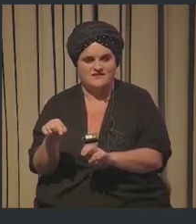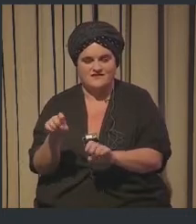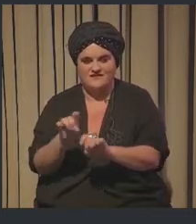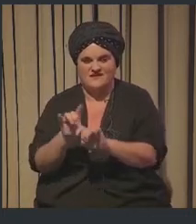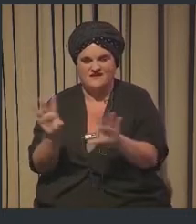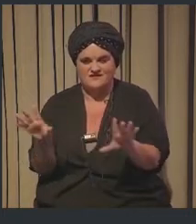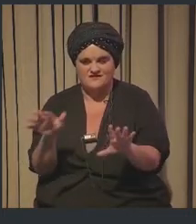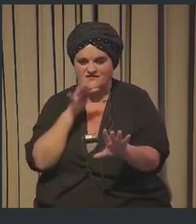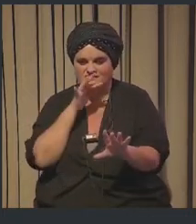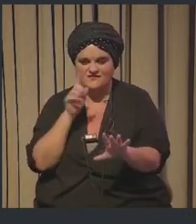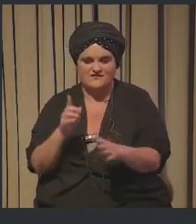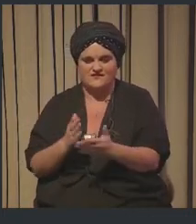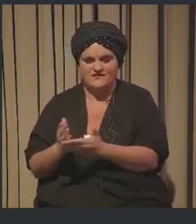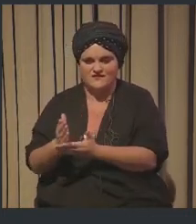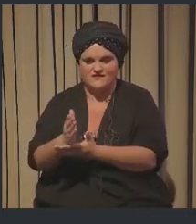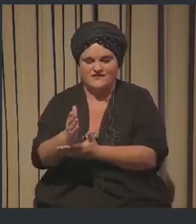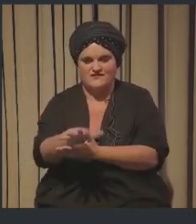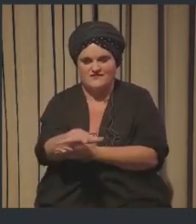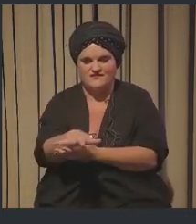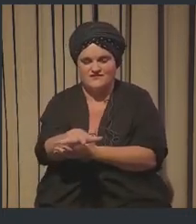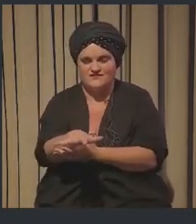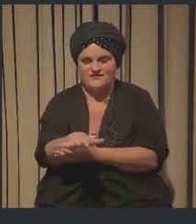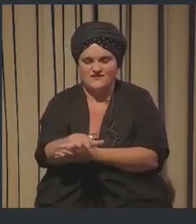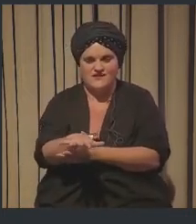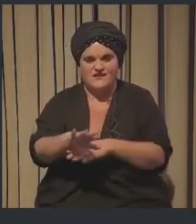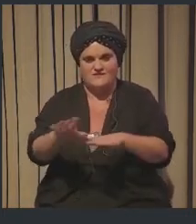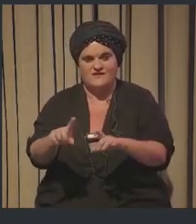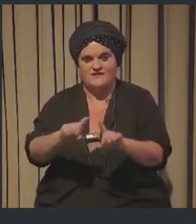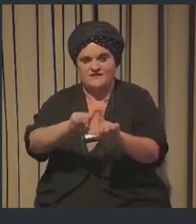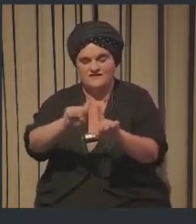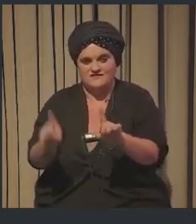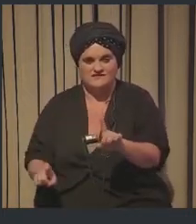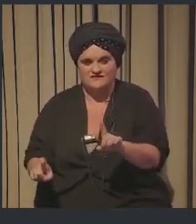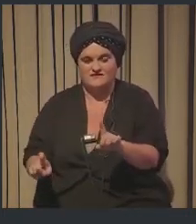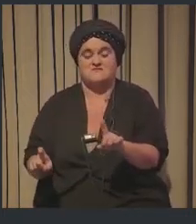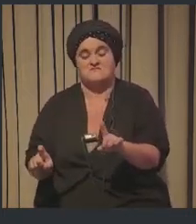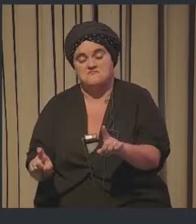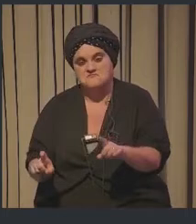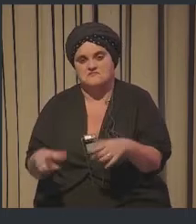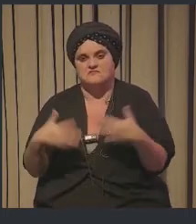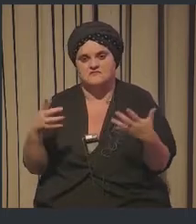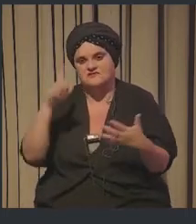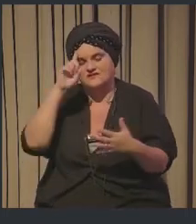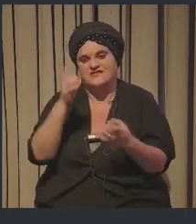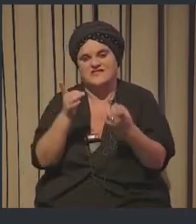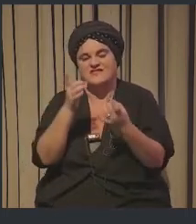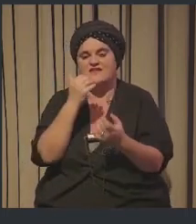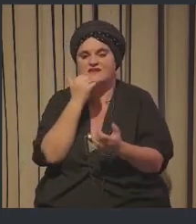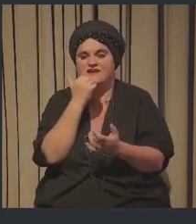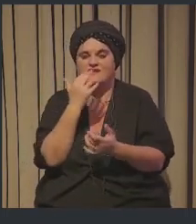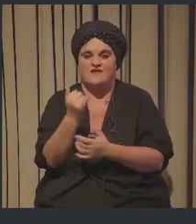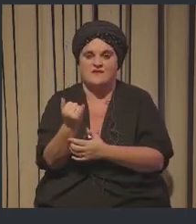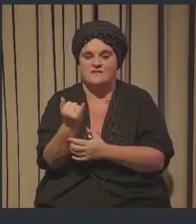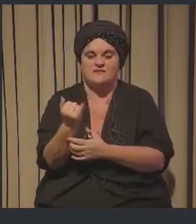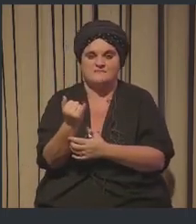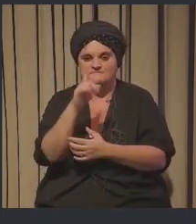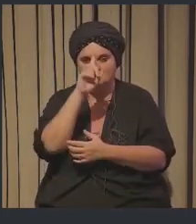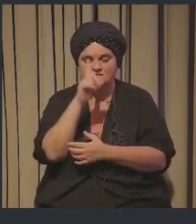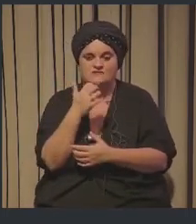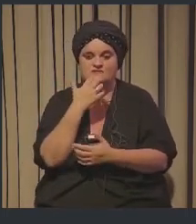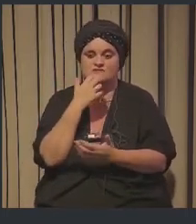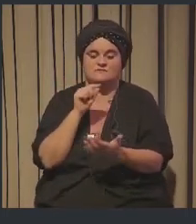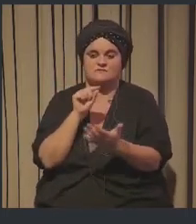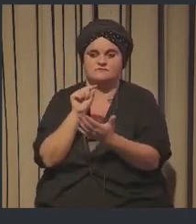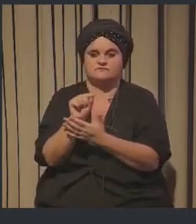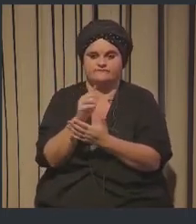clara. ¿Hacia dónde vamos? ¿Qué habrá al final? No lo sabemos. Tenemos alguna idea, pero no lo sabemos. Por lo tanto, estamos en un